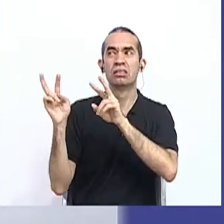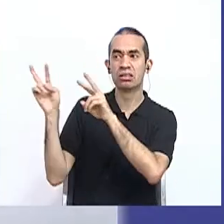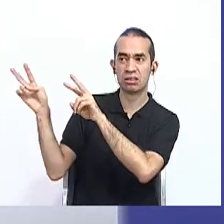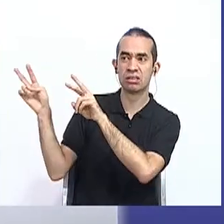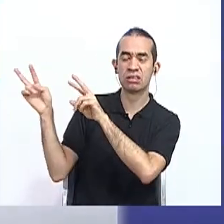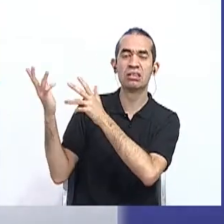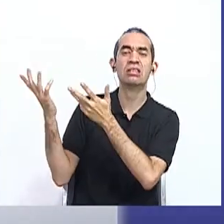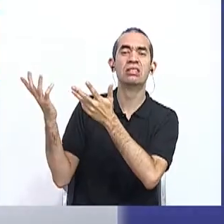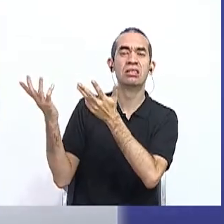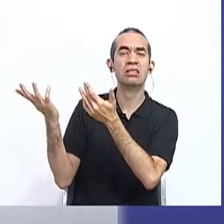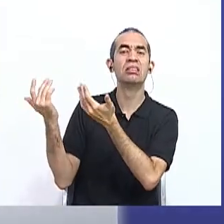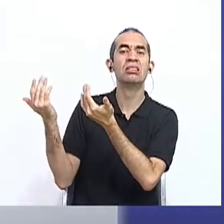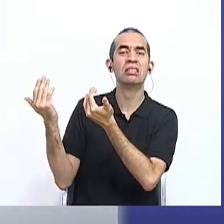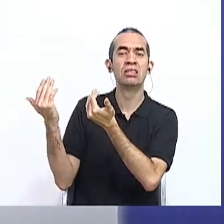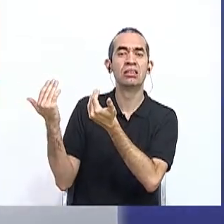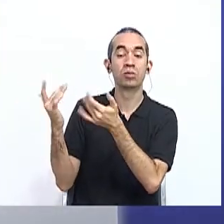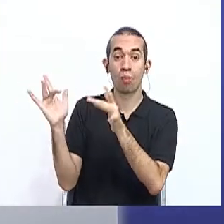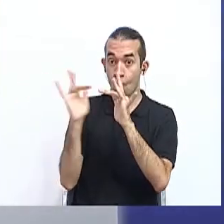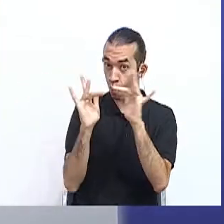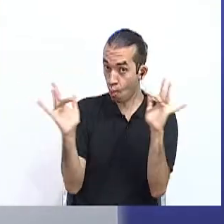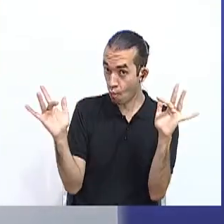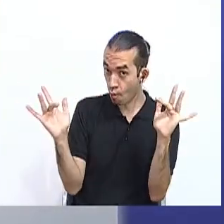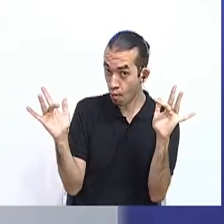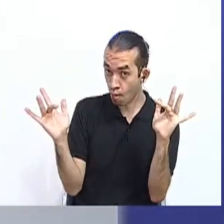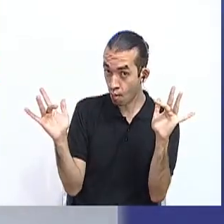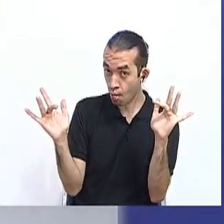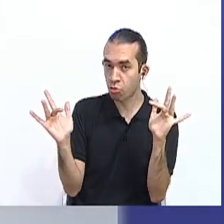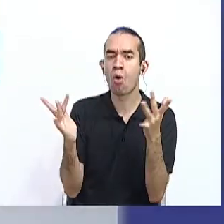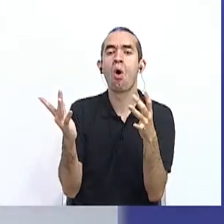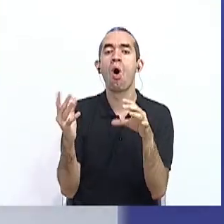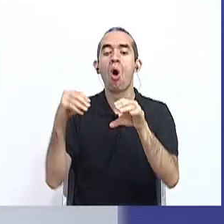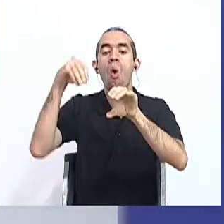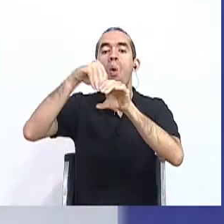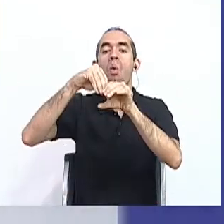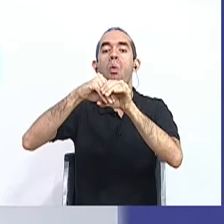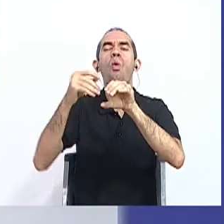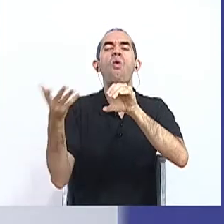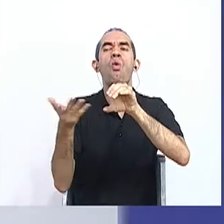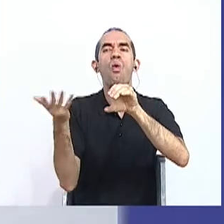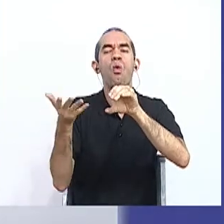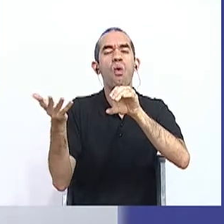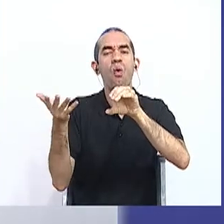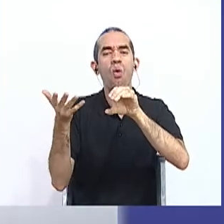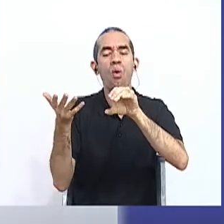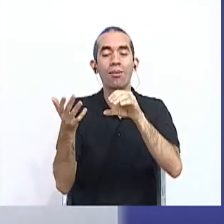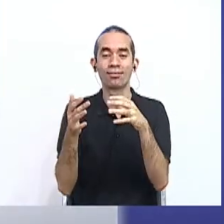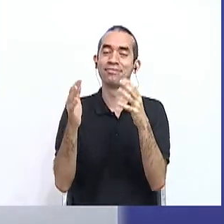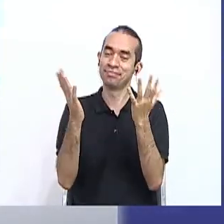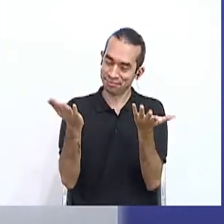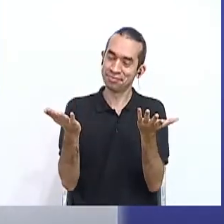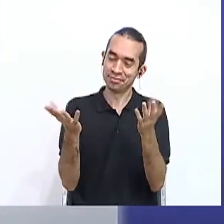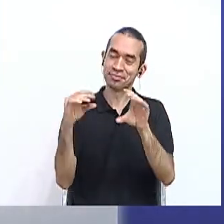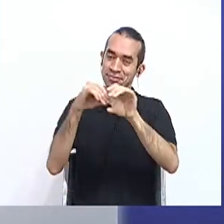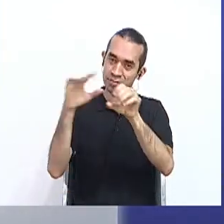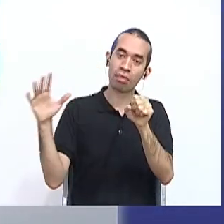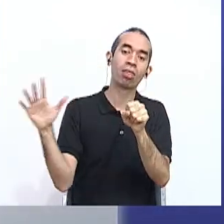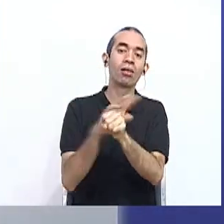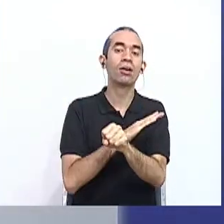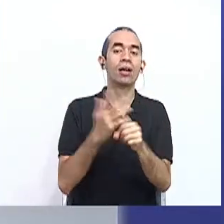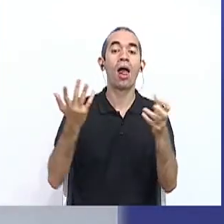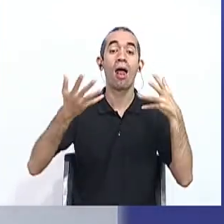Ustedes me pueden decir si está vacía o qué tenemos dentro de la jeringa. Muy bien, la jeringa está llena de